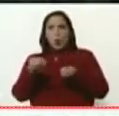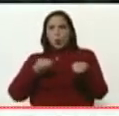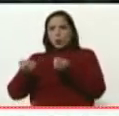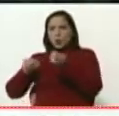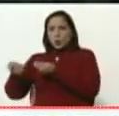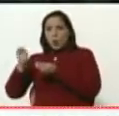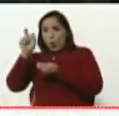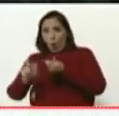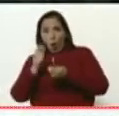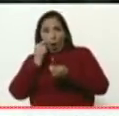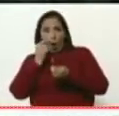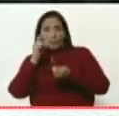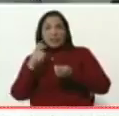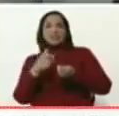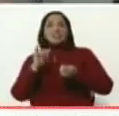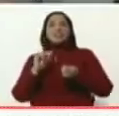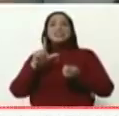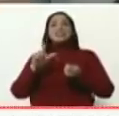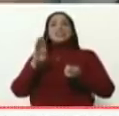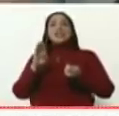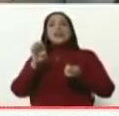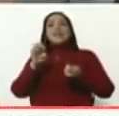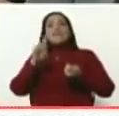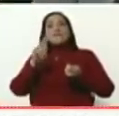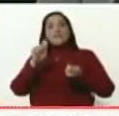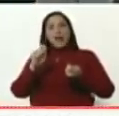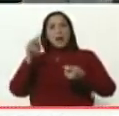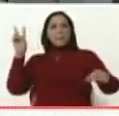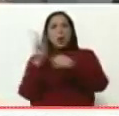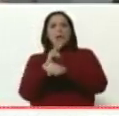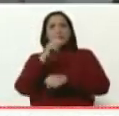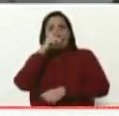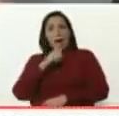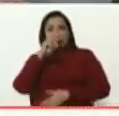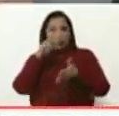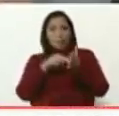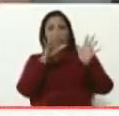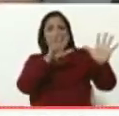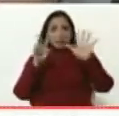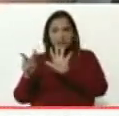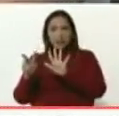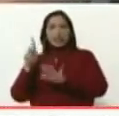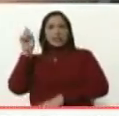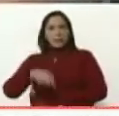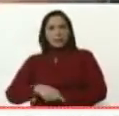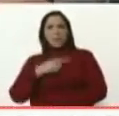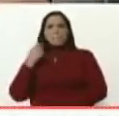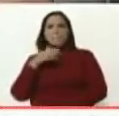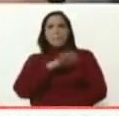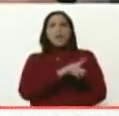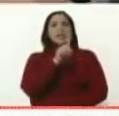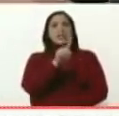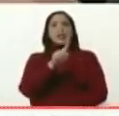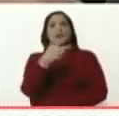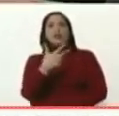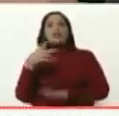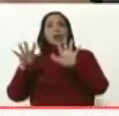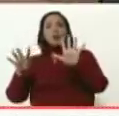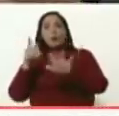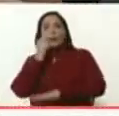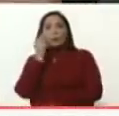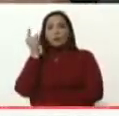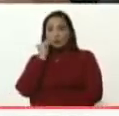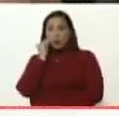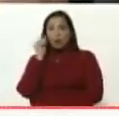señor Gilbert Caro. Y la violencia del año 2017, que costó la vida de 139 venezolanas y